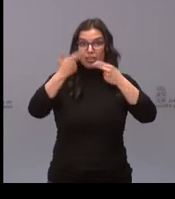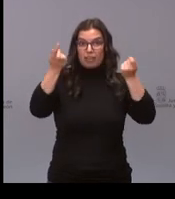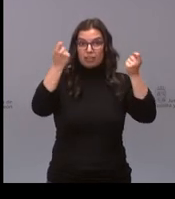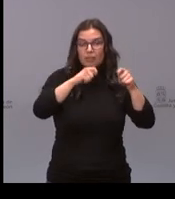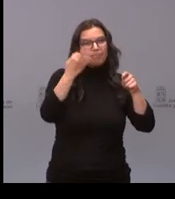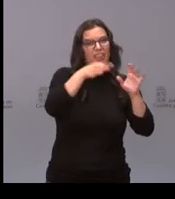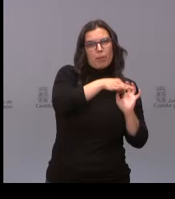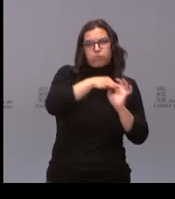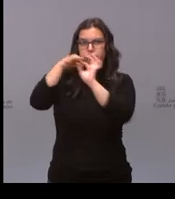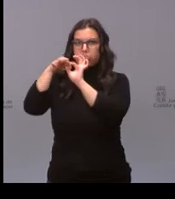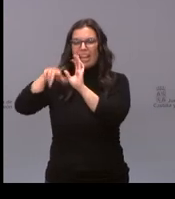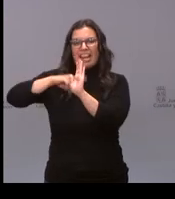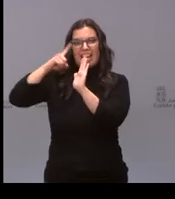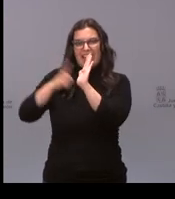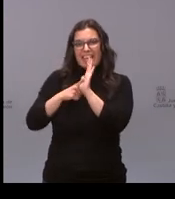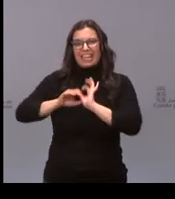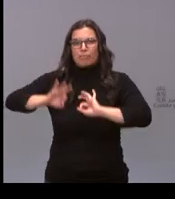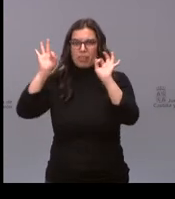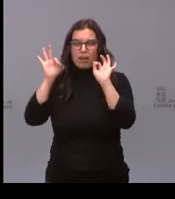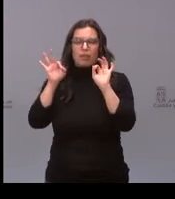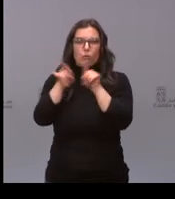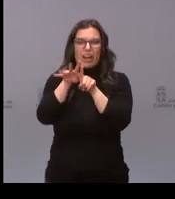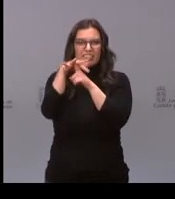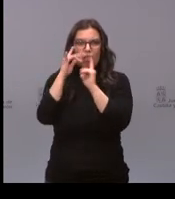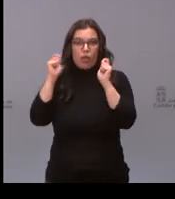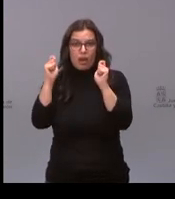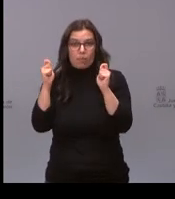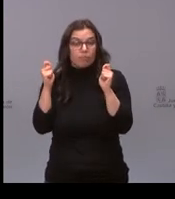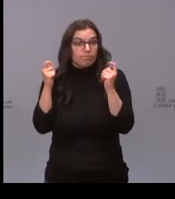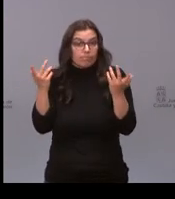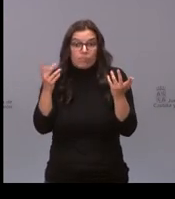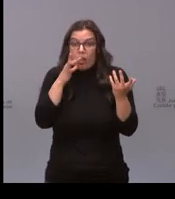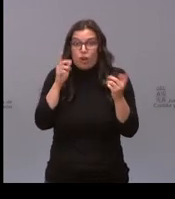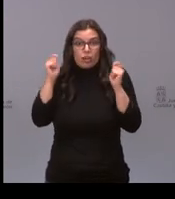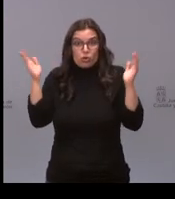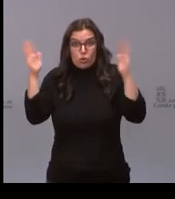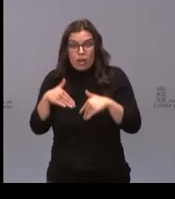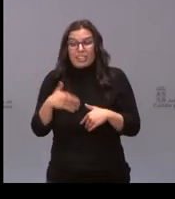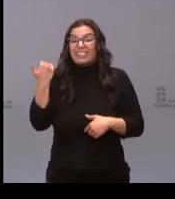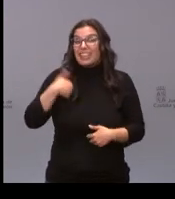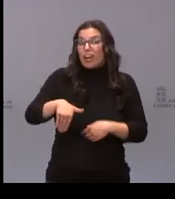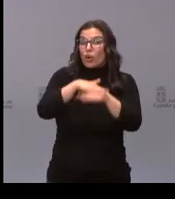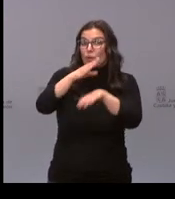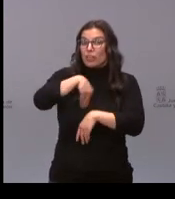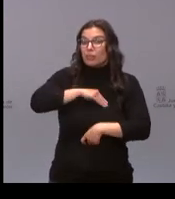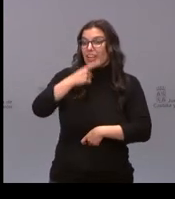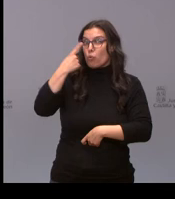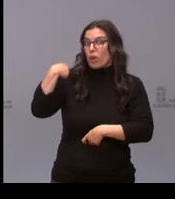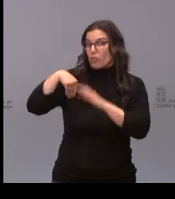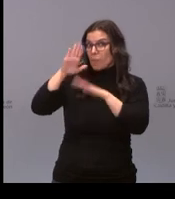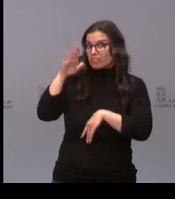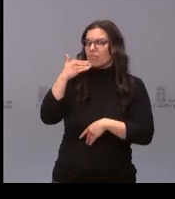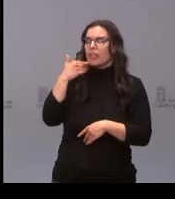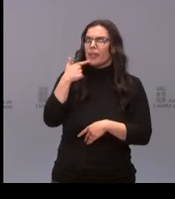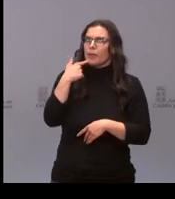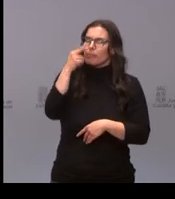estar sometidos a una legislación excepcional. El Gobierno de España prometió hace más de un año el que iba a haber una legislación